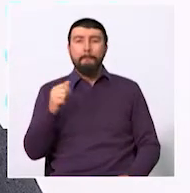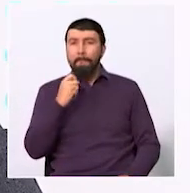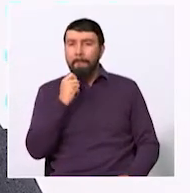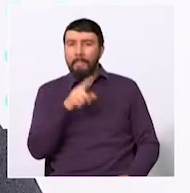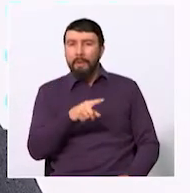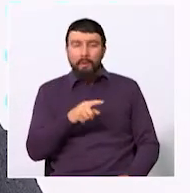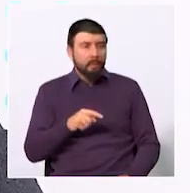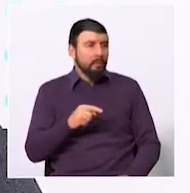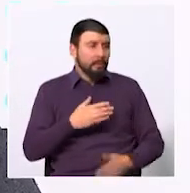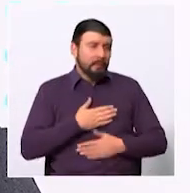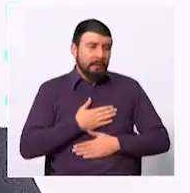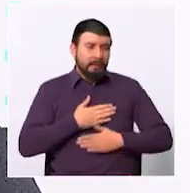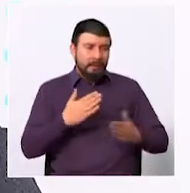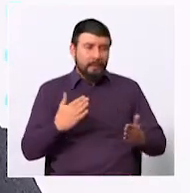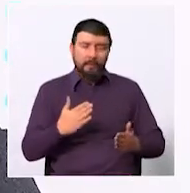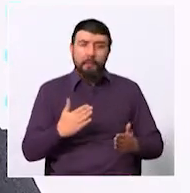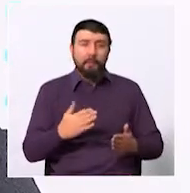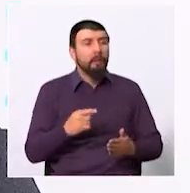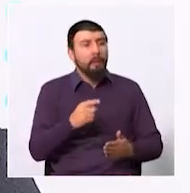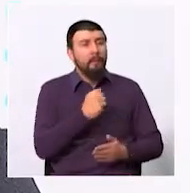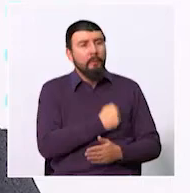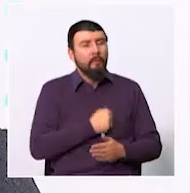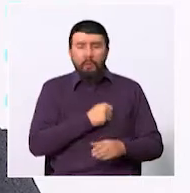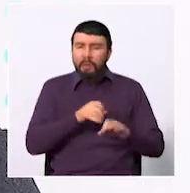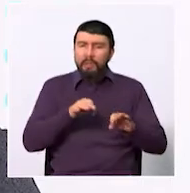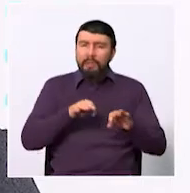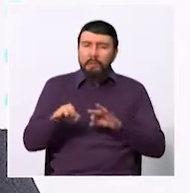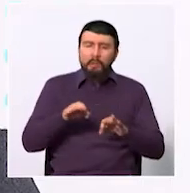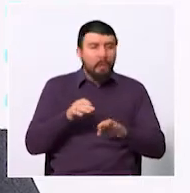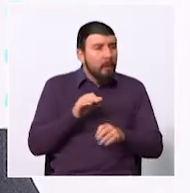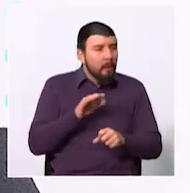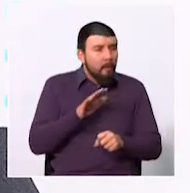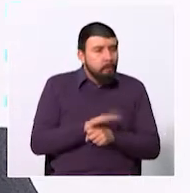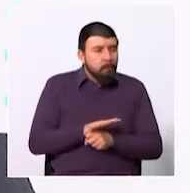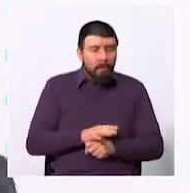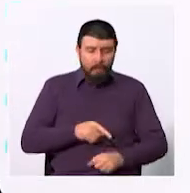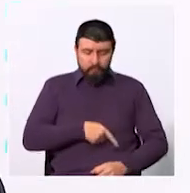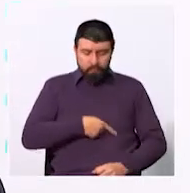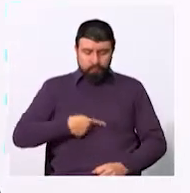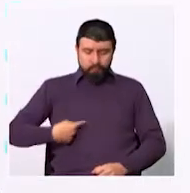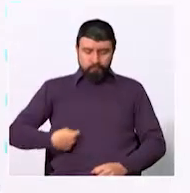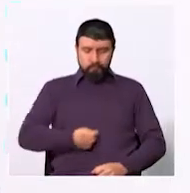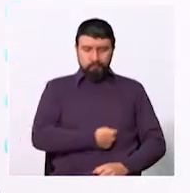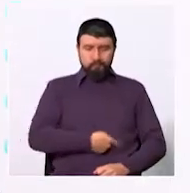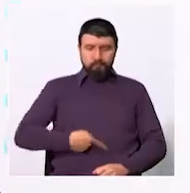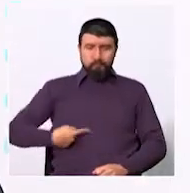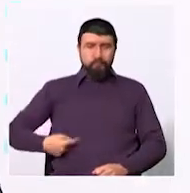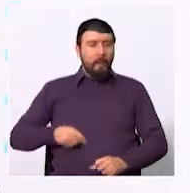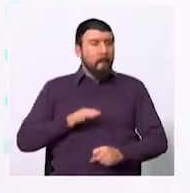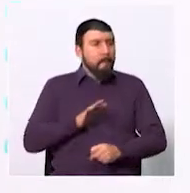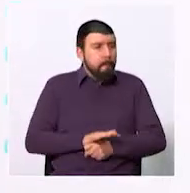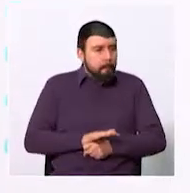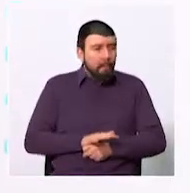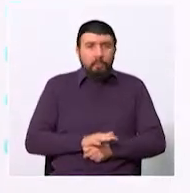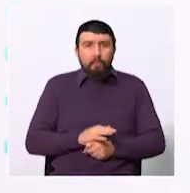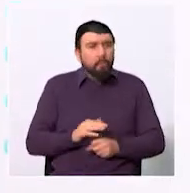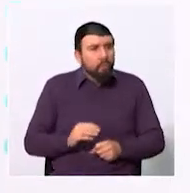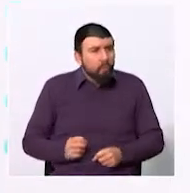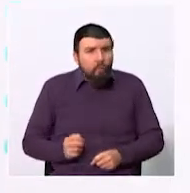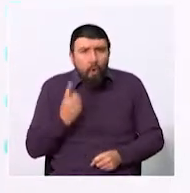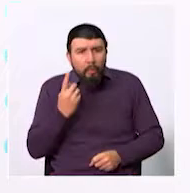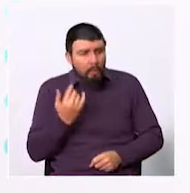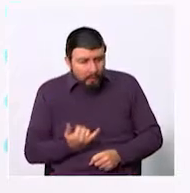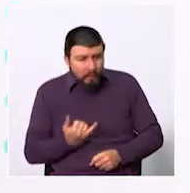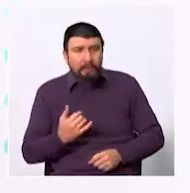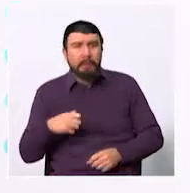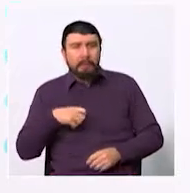las tardes es tan amable y me oriente acerca de la obstrucción intestinal cómo reconocer si se está padeciendo este